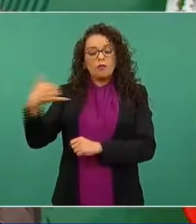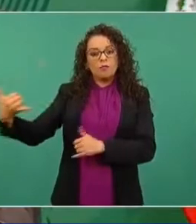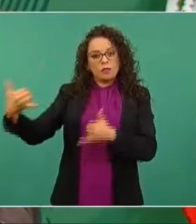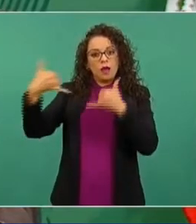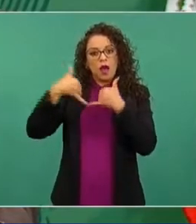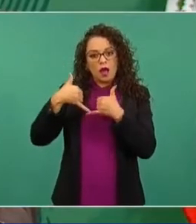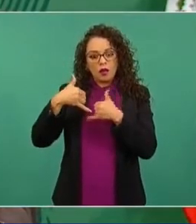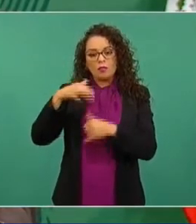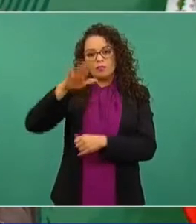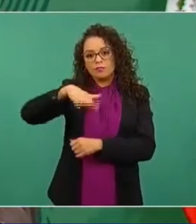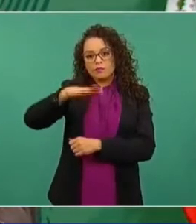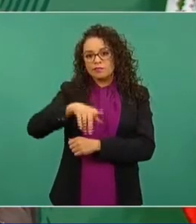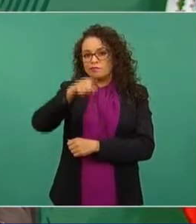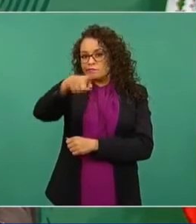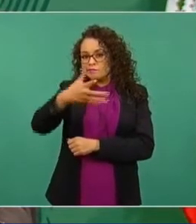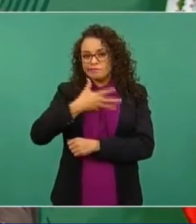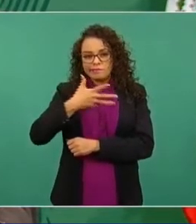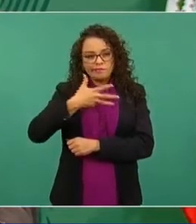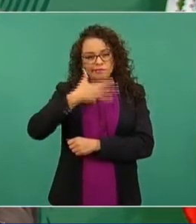tenía,